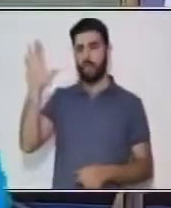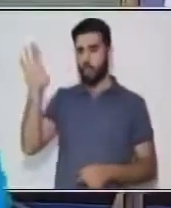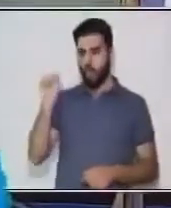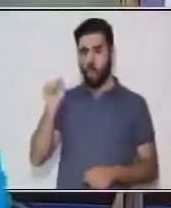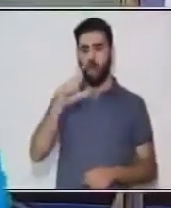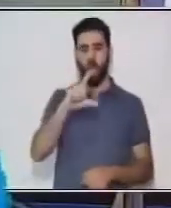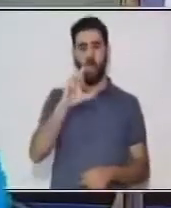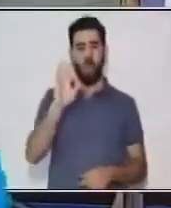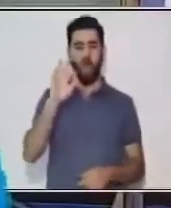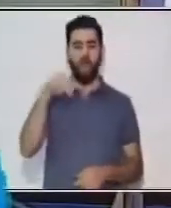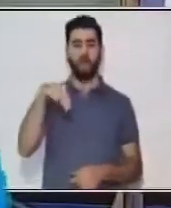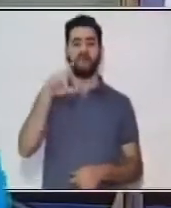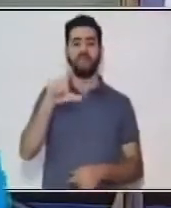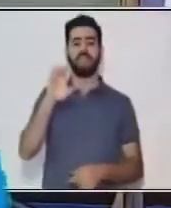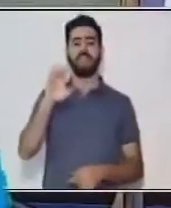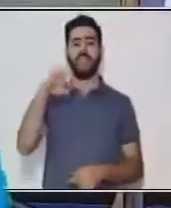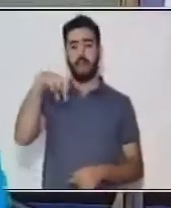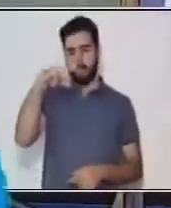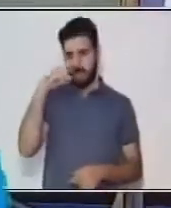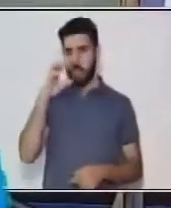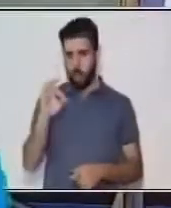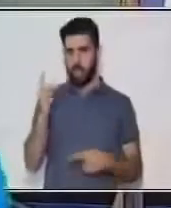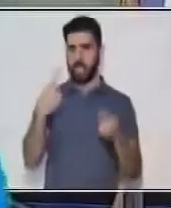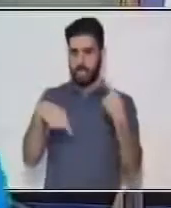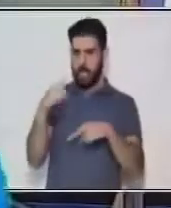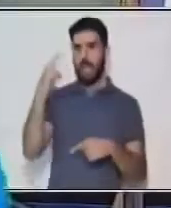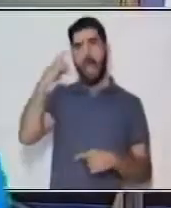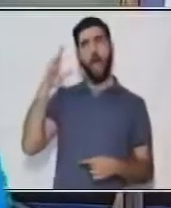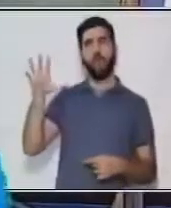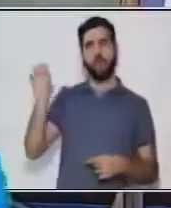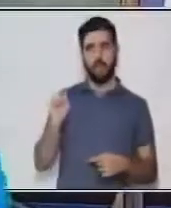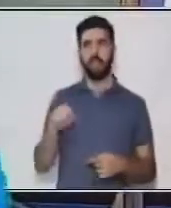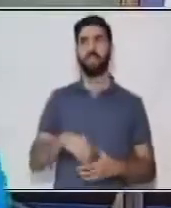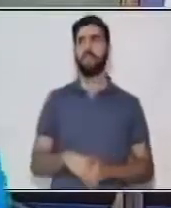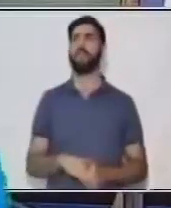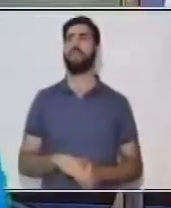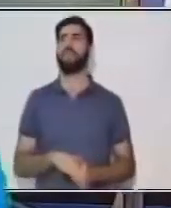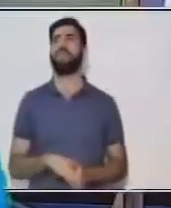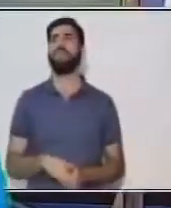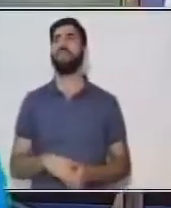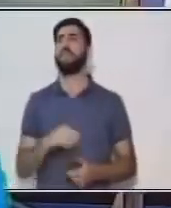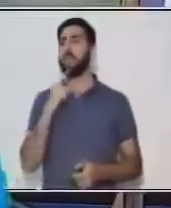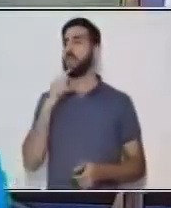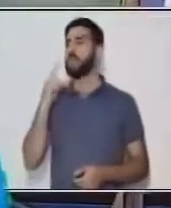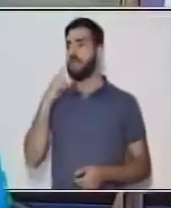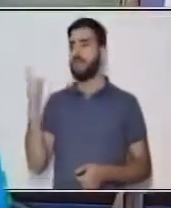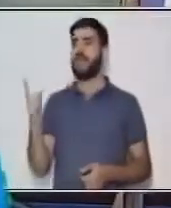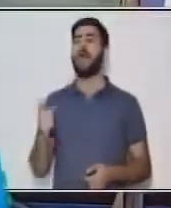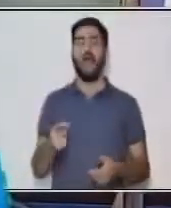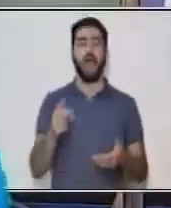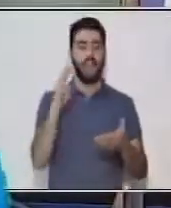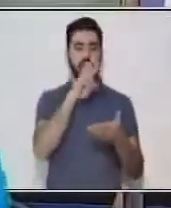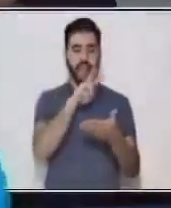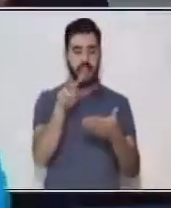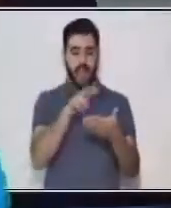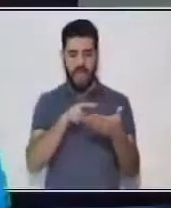leemos? Iniciamos el primer concepto, dice, leer es pasar la vista por los